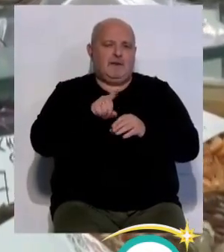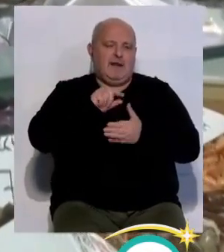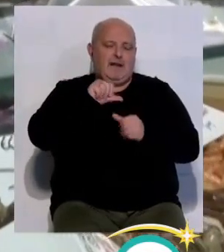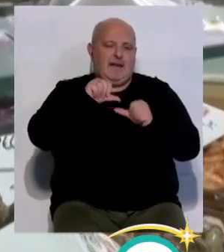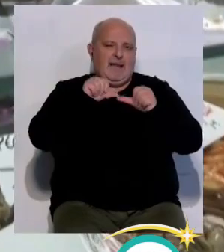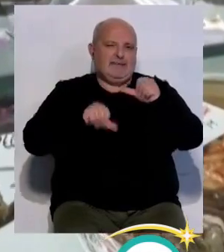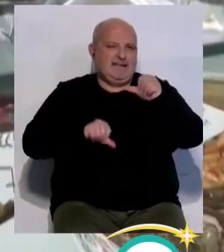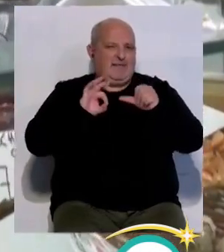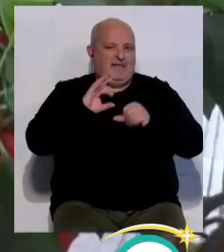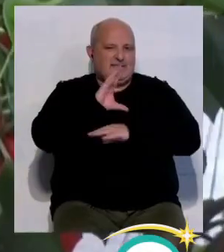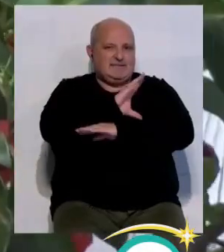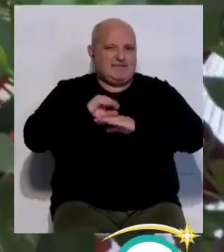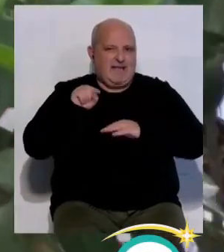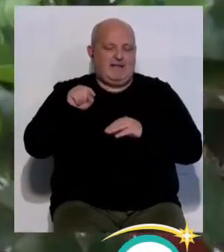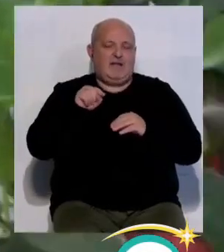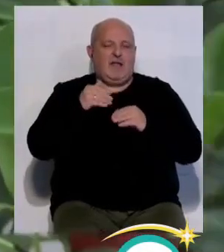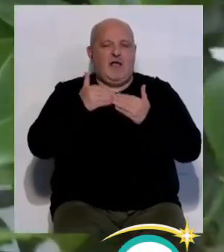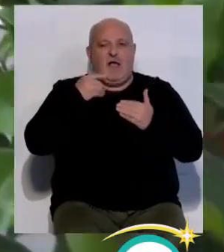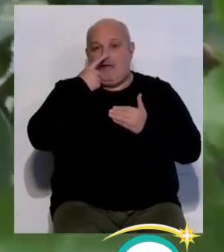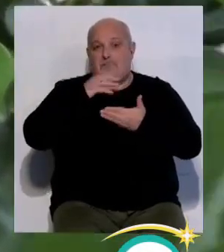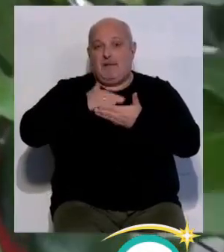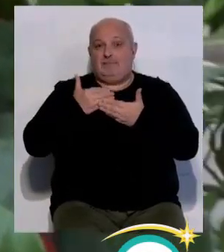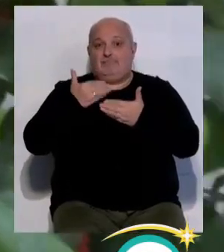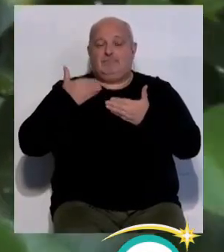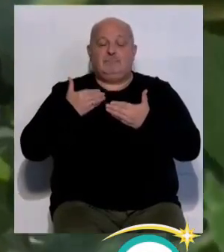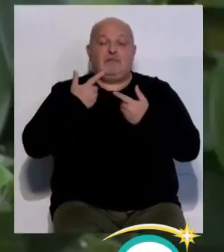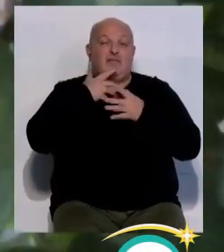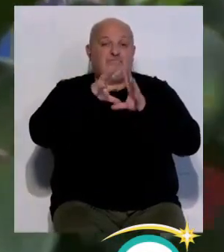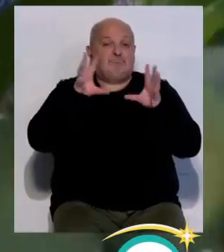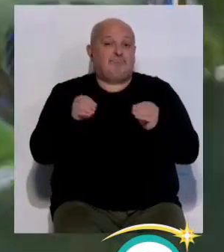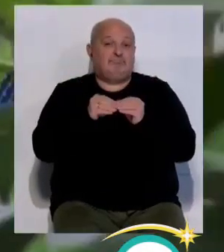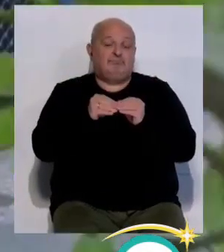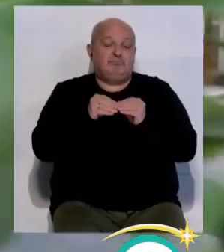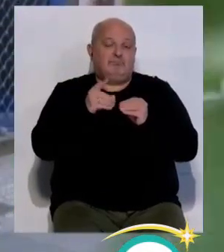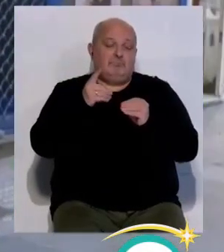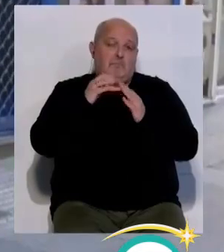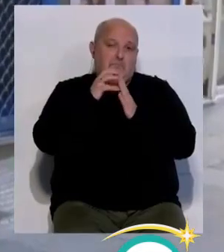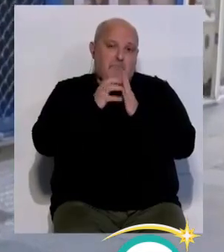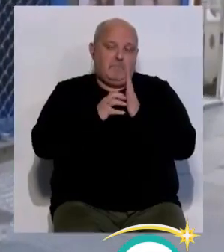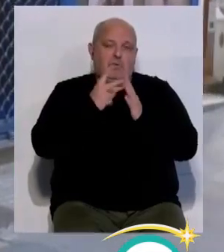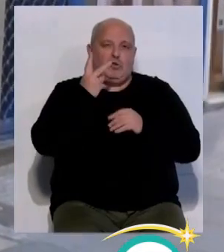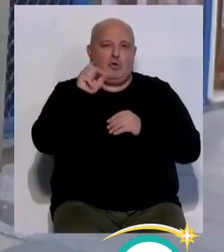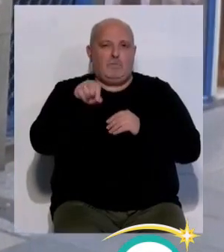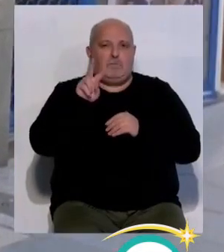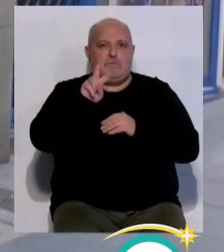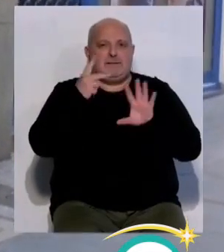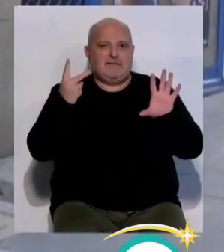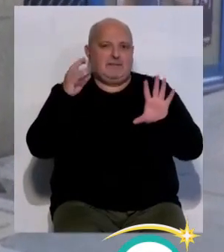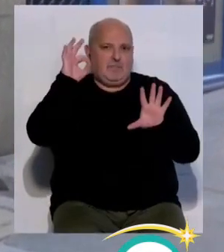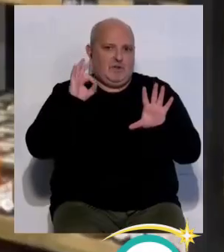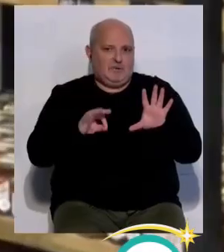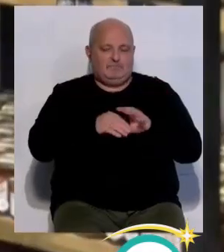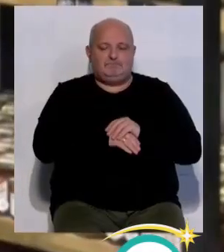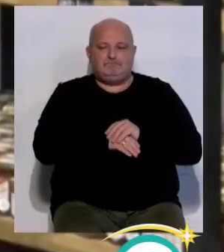listas del Servicio Andaluz de Empleo con respecto al mes anterior, lo que en términos relativos supone un descenso del